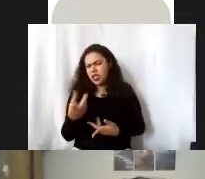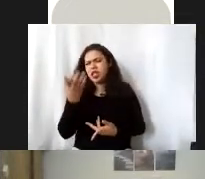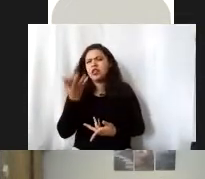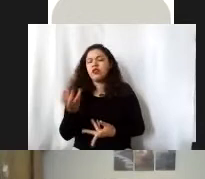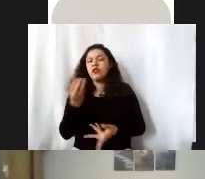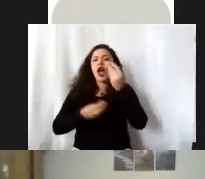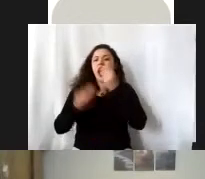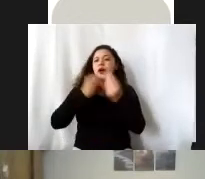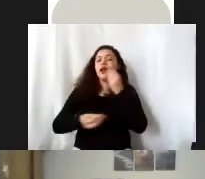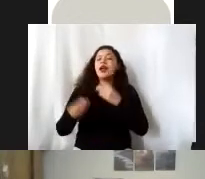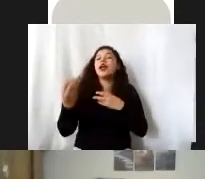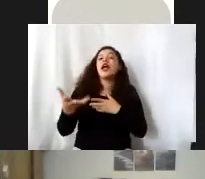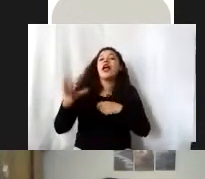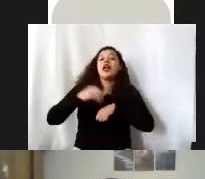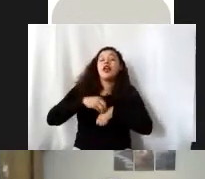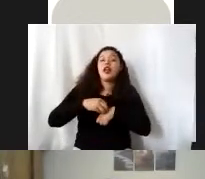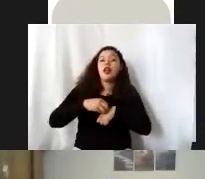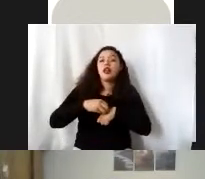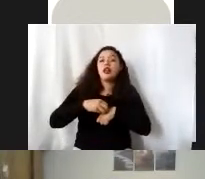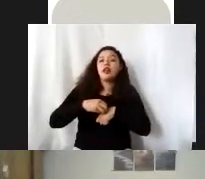alimentación, ¿abarcan otras?